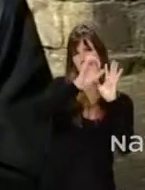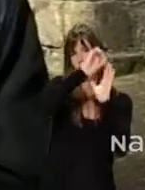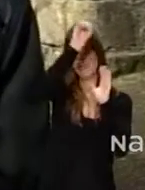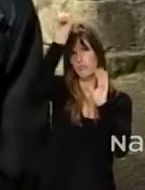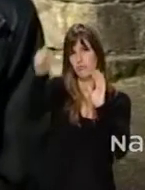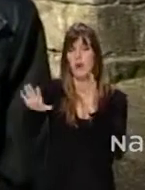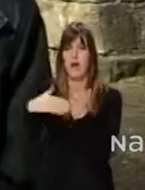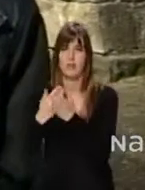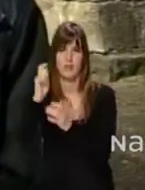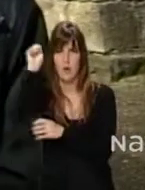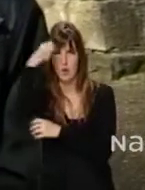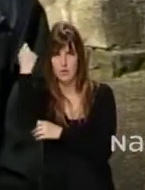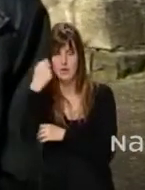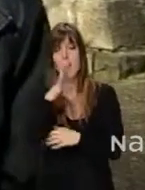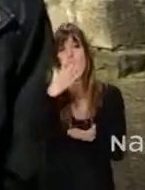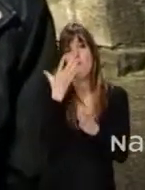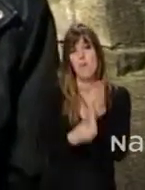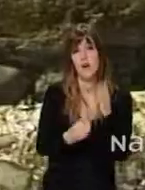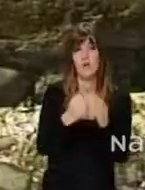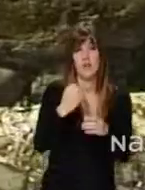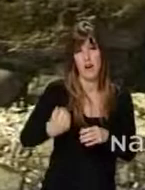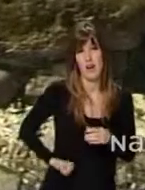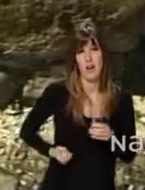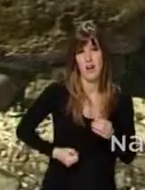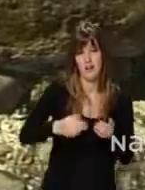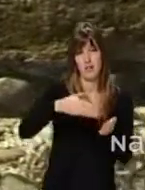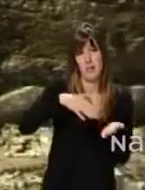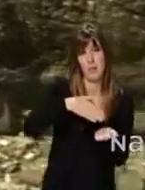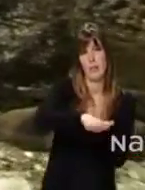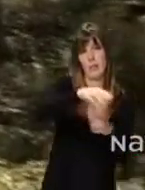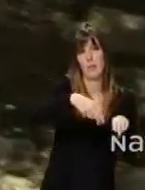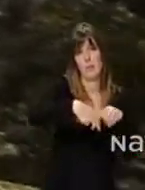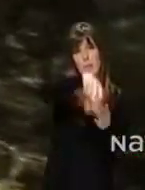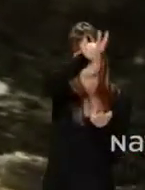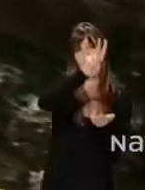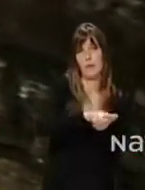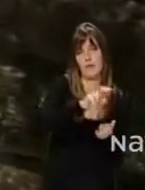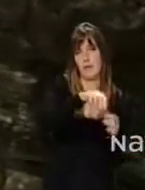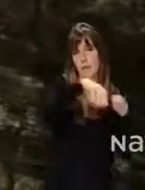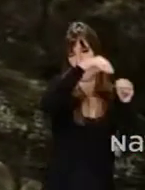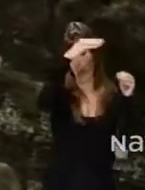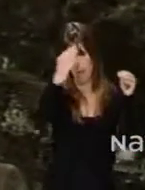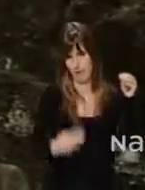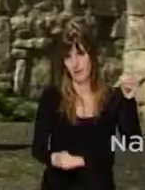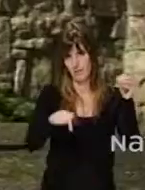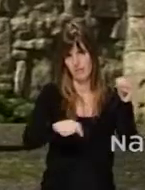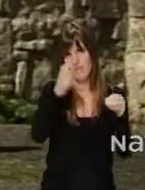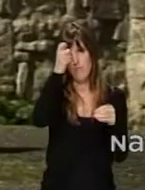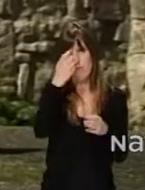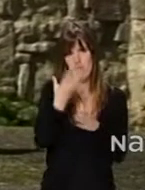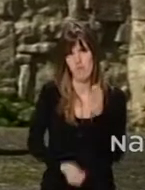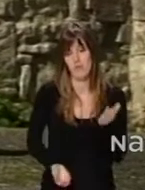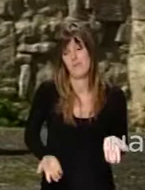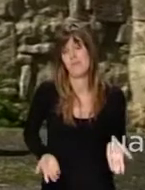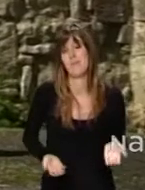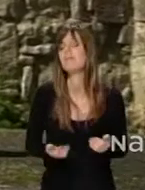se resbaló con una boñiga y entonces cayó aquí la piedra. Y es muy renombrada y de hecho en internet se puede ver, por ejemplo, en muchas páginas, que